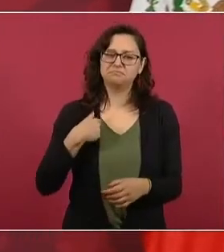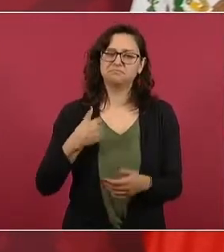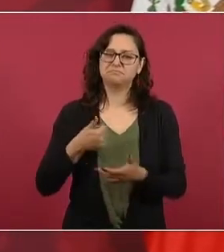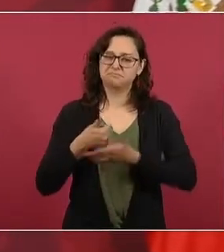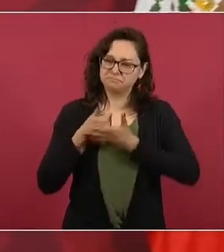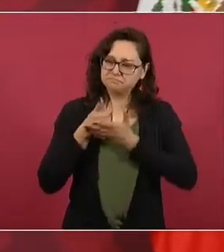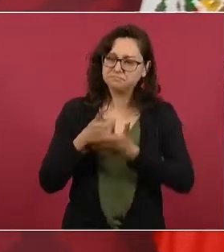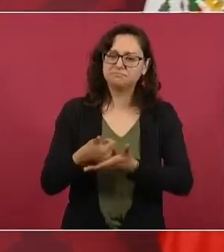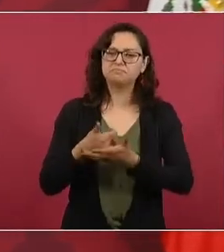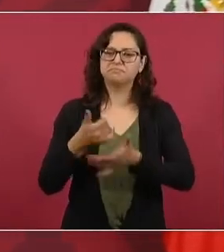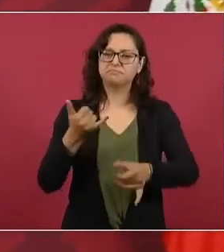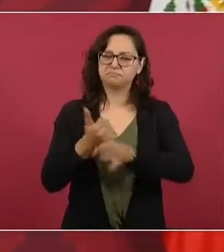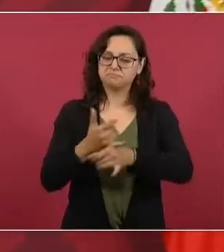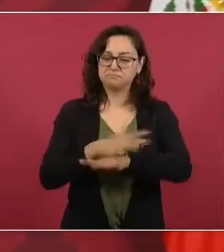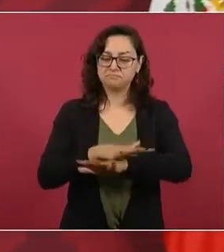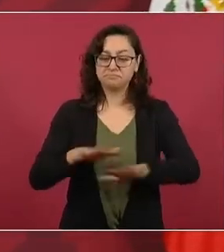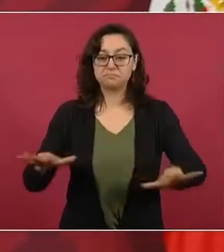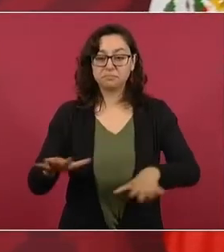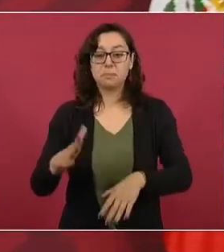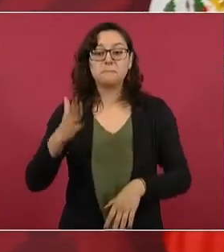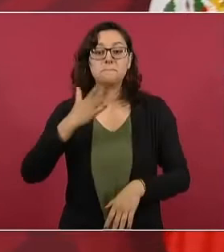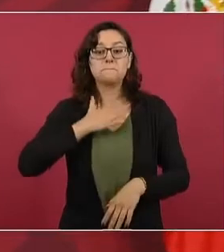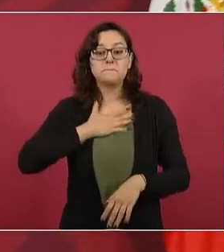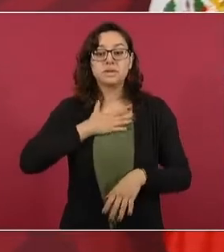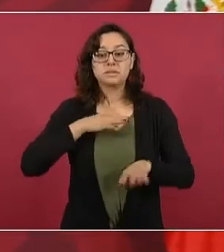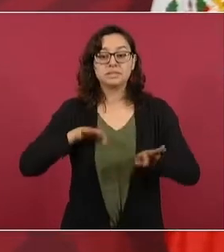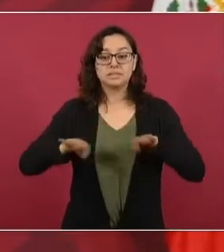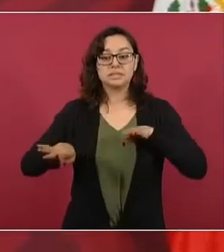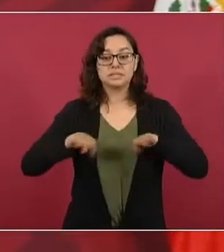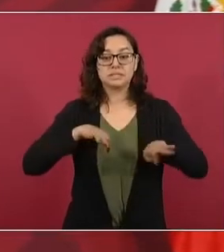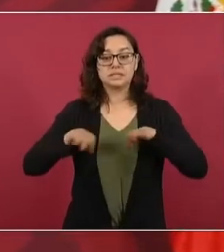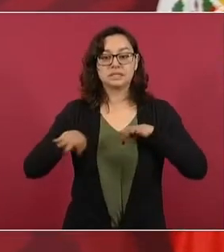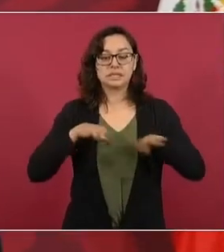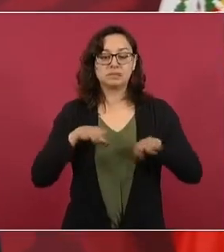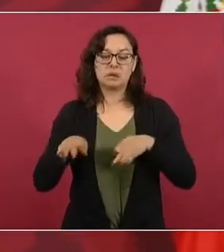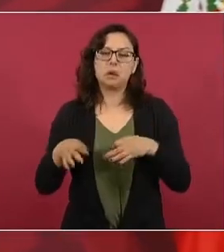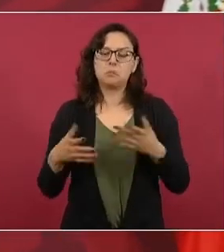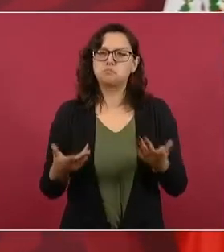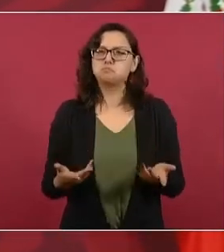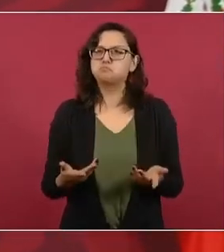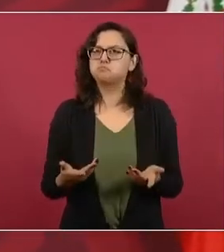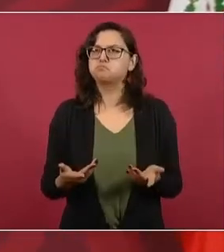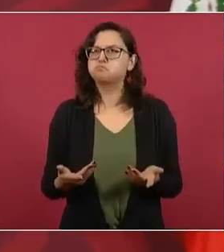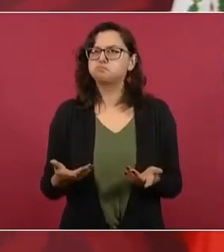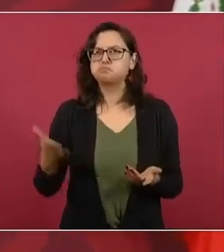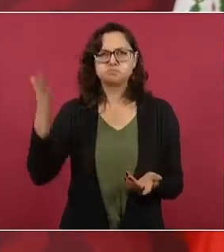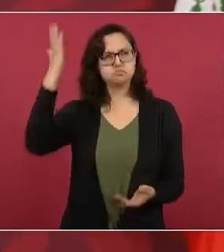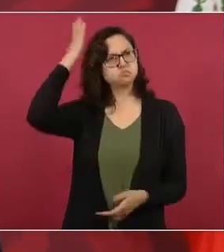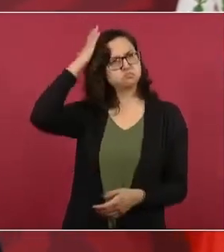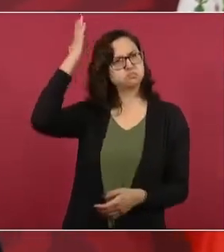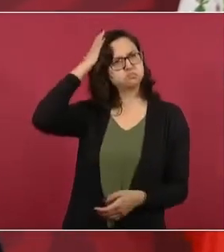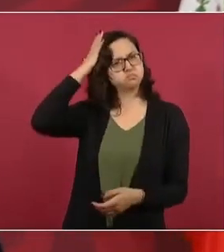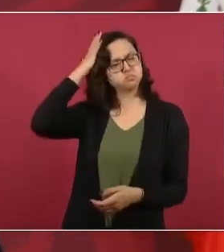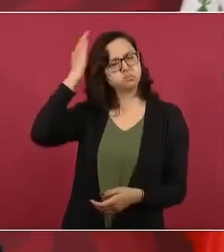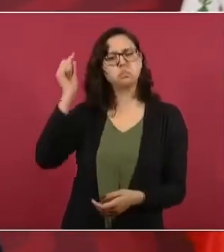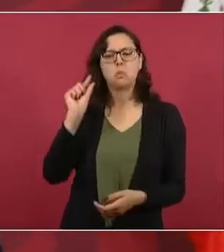porque mi trabajo tiene que ver con la pedagogía, soy dirigente,